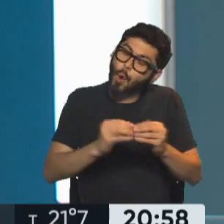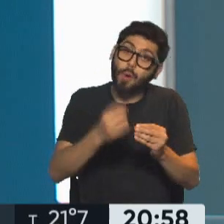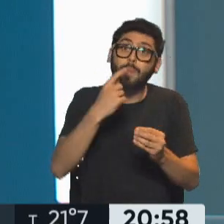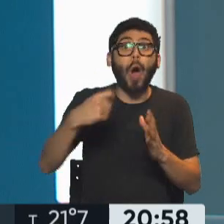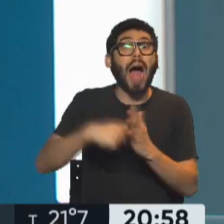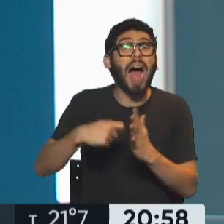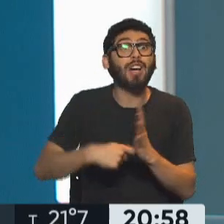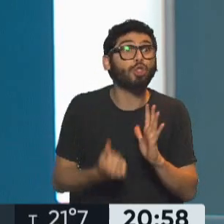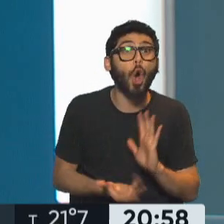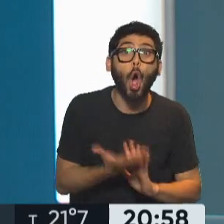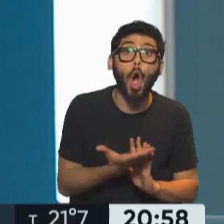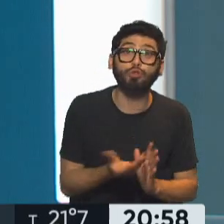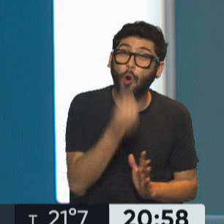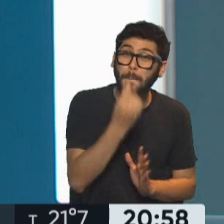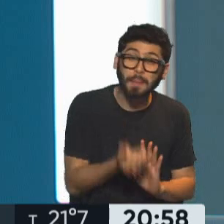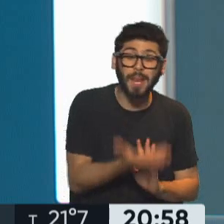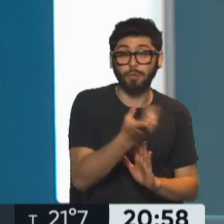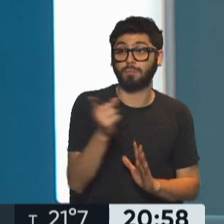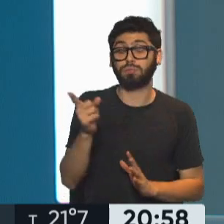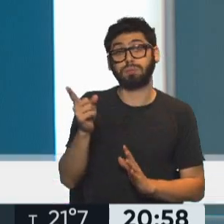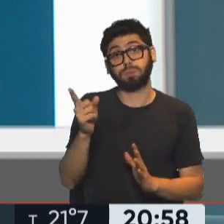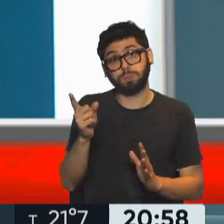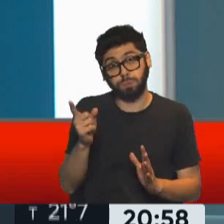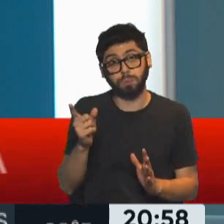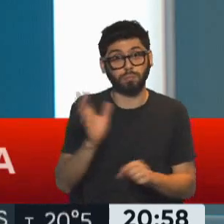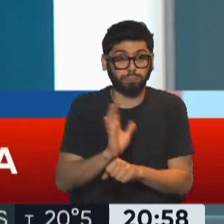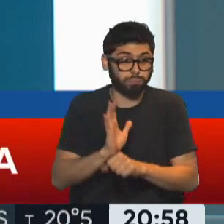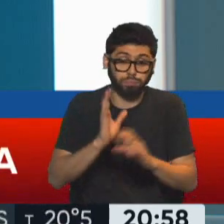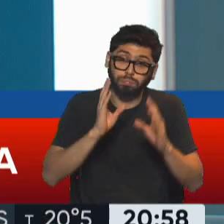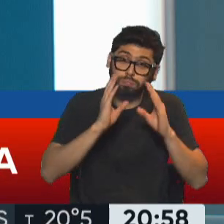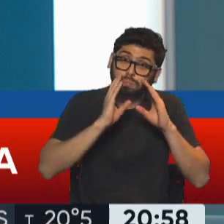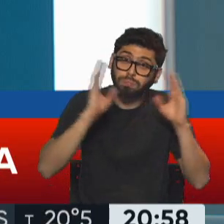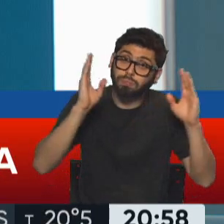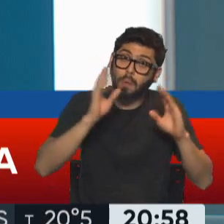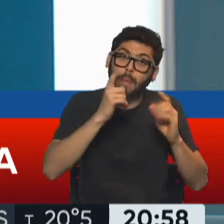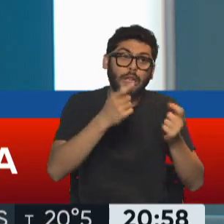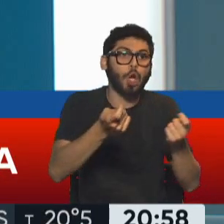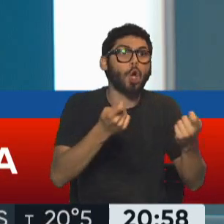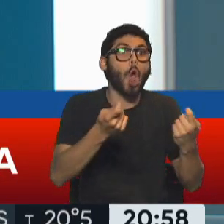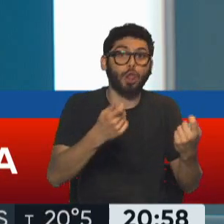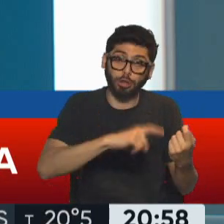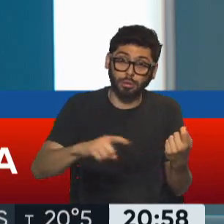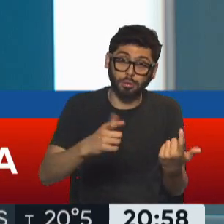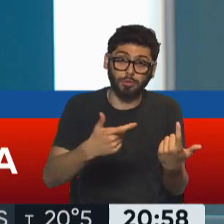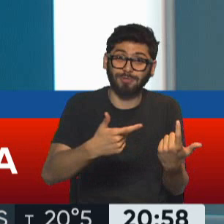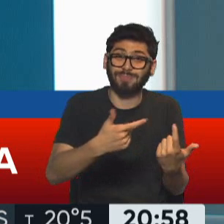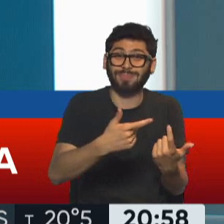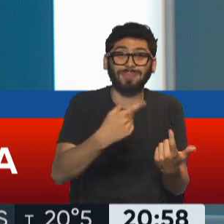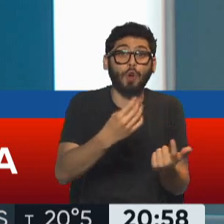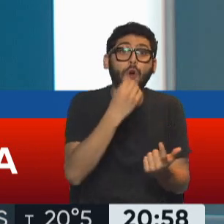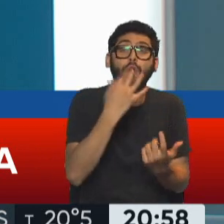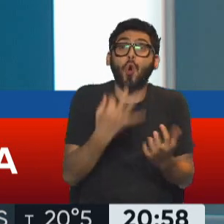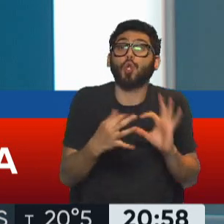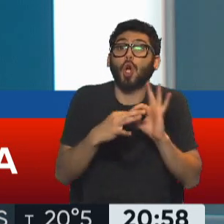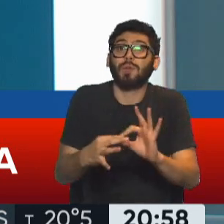arroz, del aumento de los alimentos. Claro. Casi incontrolable. Por momentos parece incontrolable lo que pasa en el rubro más